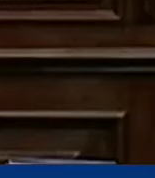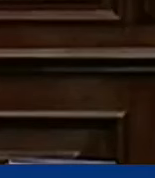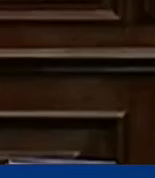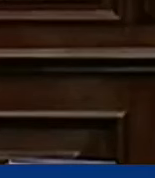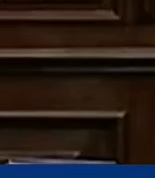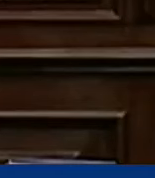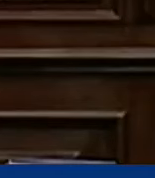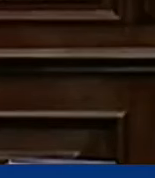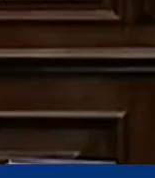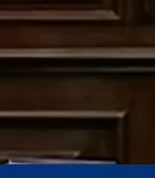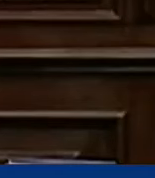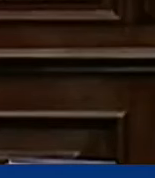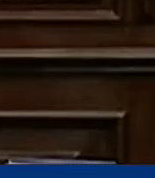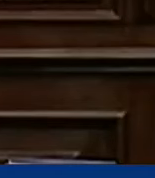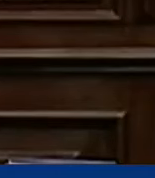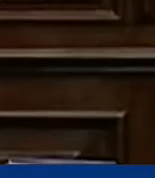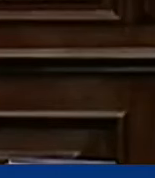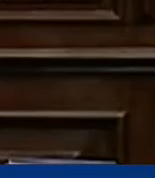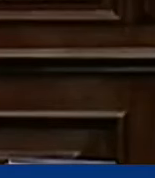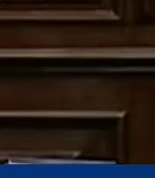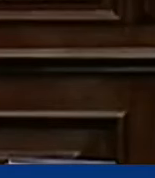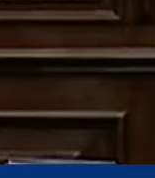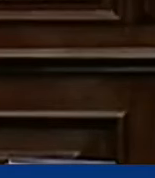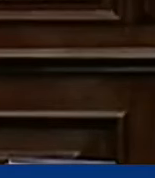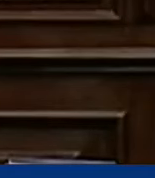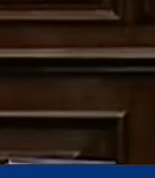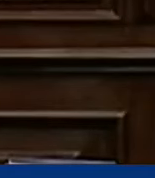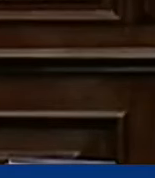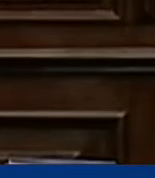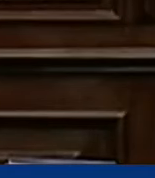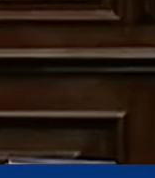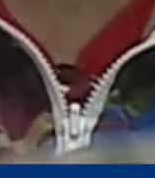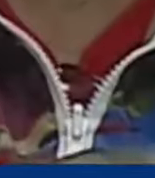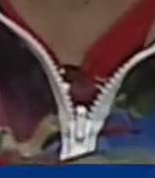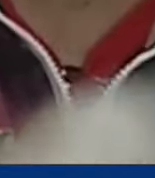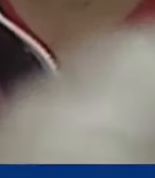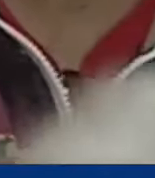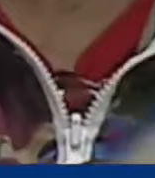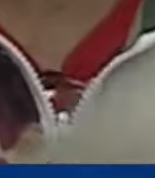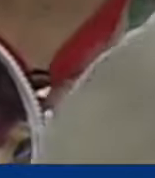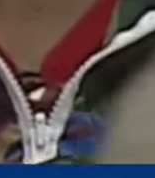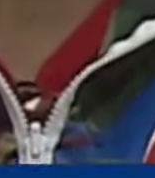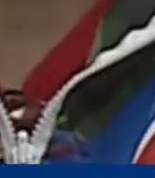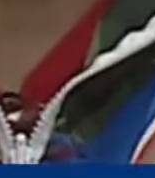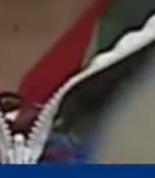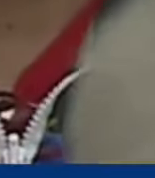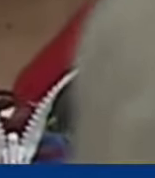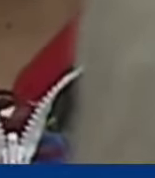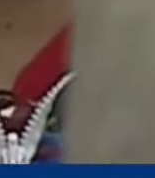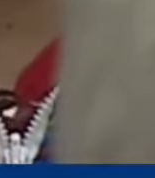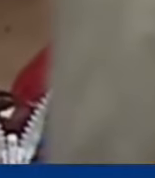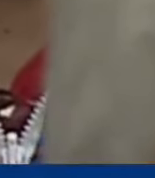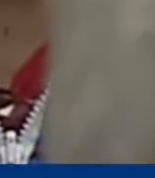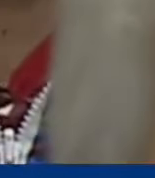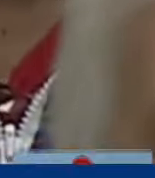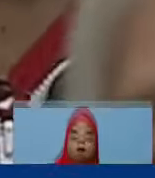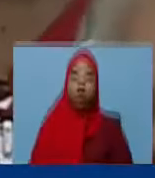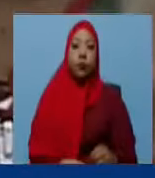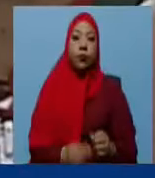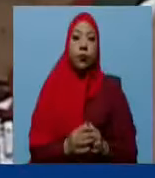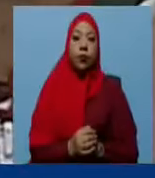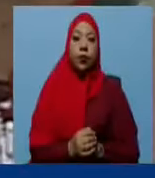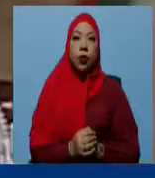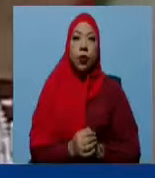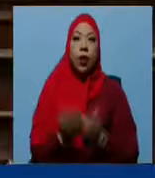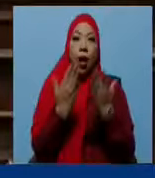años, lo conocí en el Liceo Urbanidad Chepón. Teníamos el Frente de Unidad Estudiantil del Liceo Urbanidad Chepón,